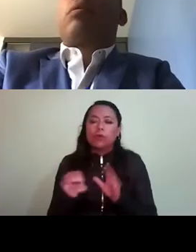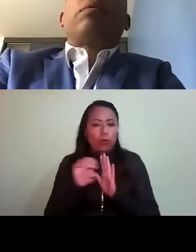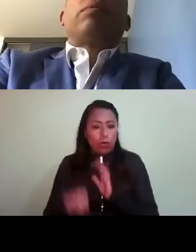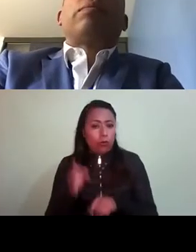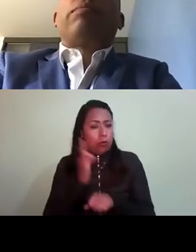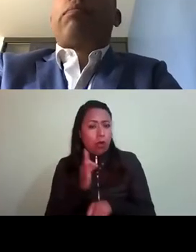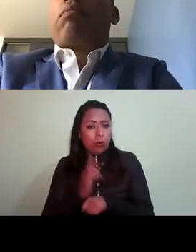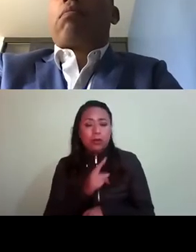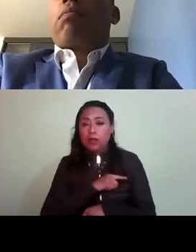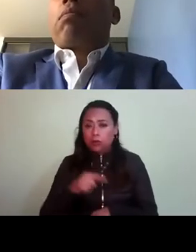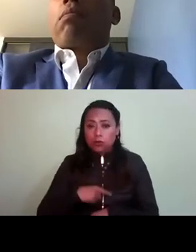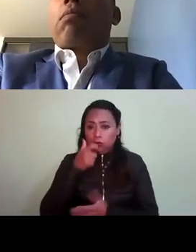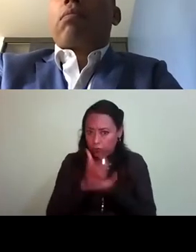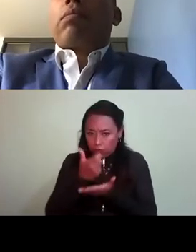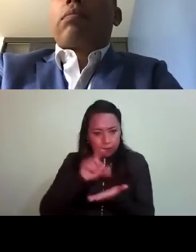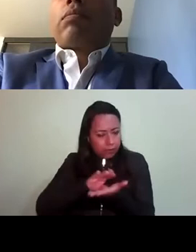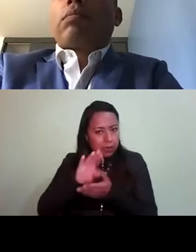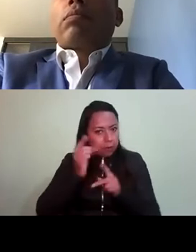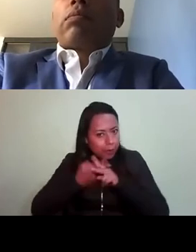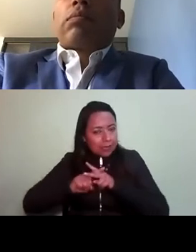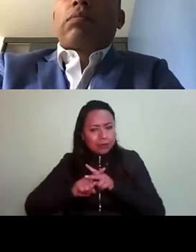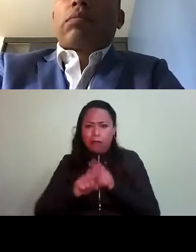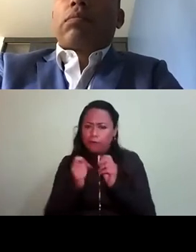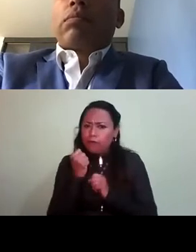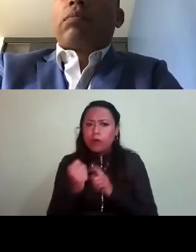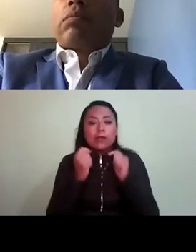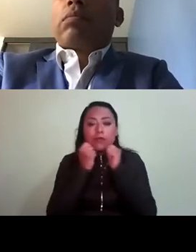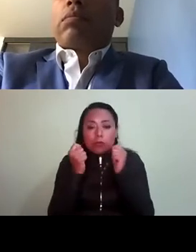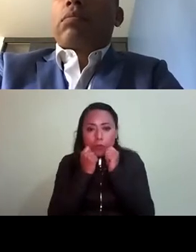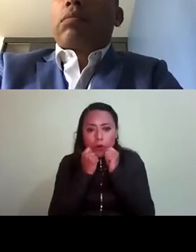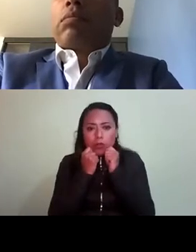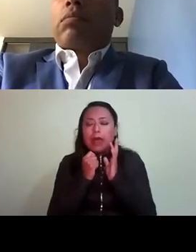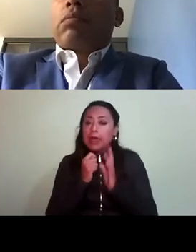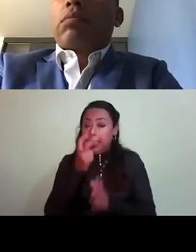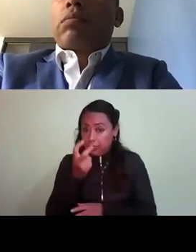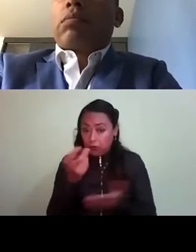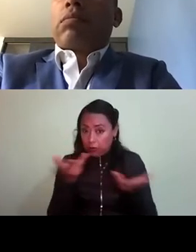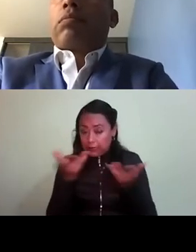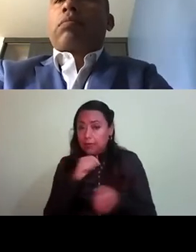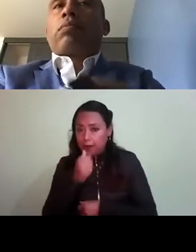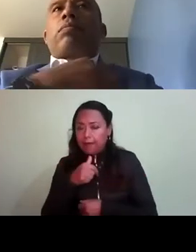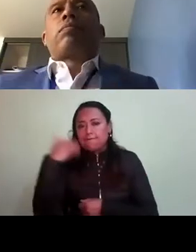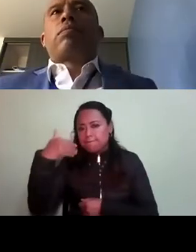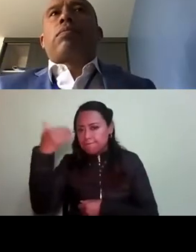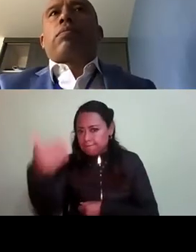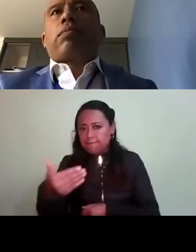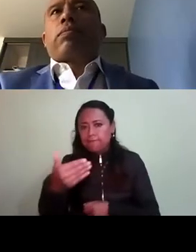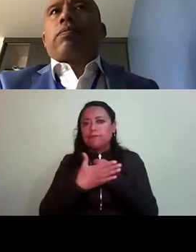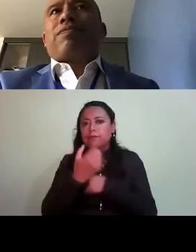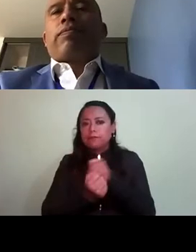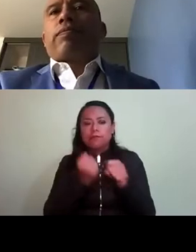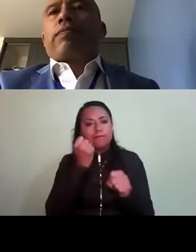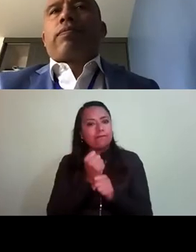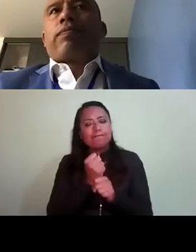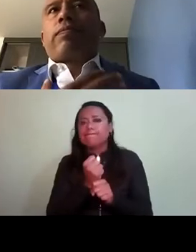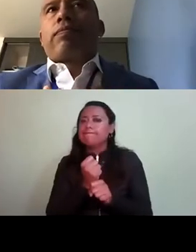manera muy importante ahora, pues va a ser tarde para los próximos años para la salud de los